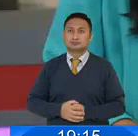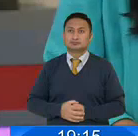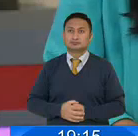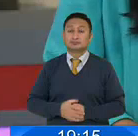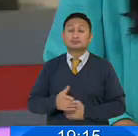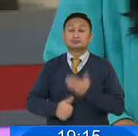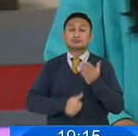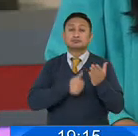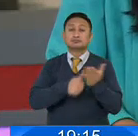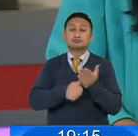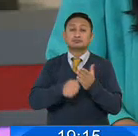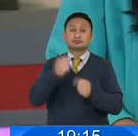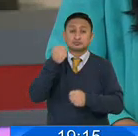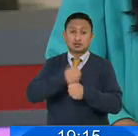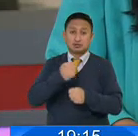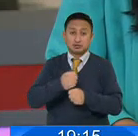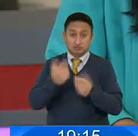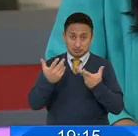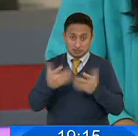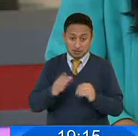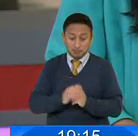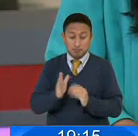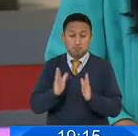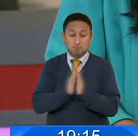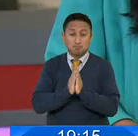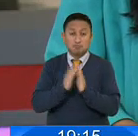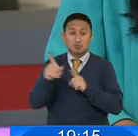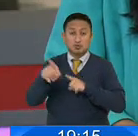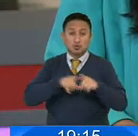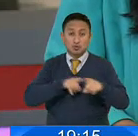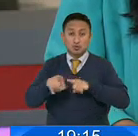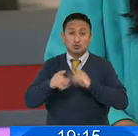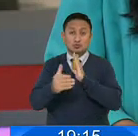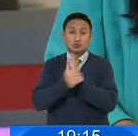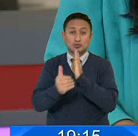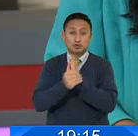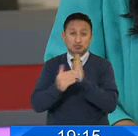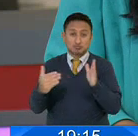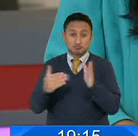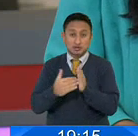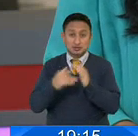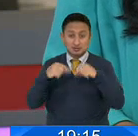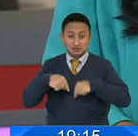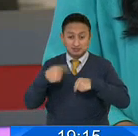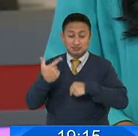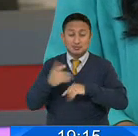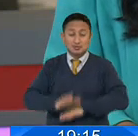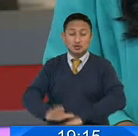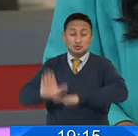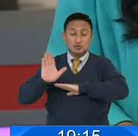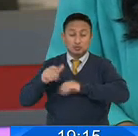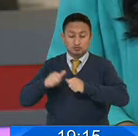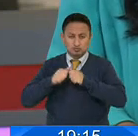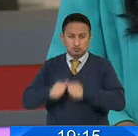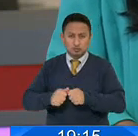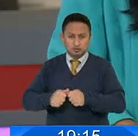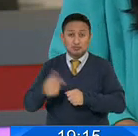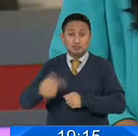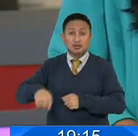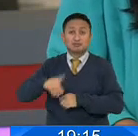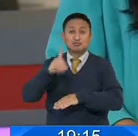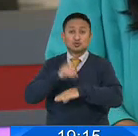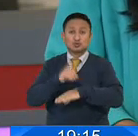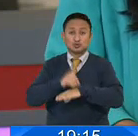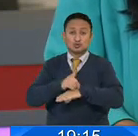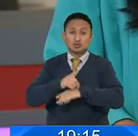El Ministerio de Trabajo está listo para los pedidos de concursos de méritos y oposición para otorgar nombramientos permanentes a los profesionales de la